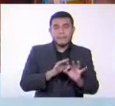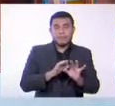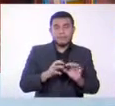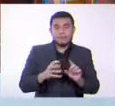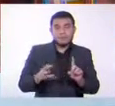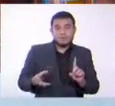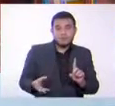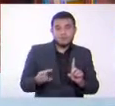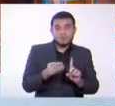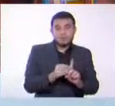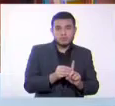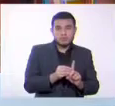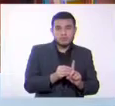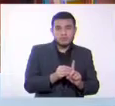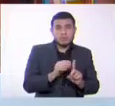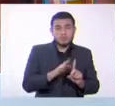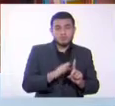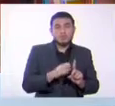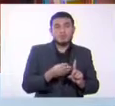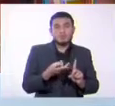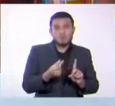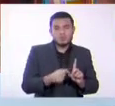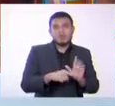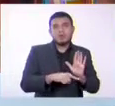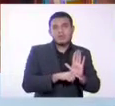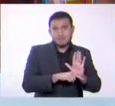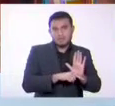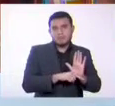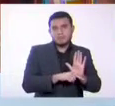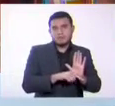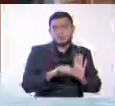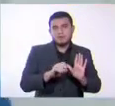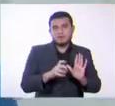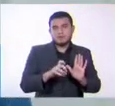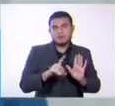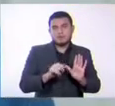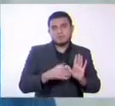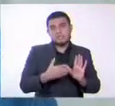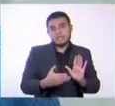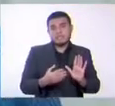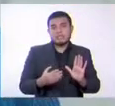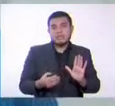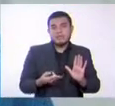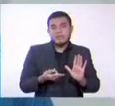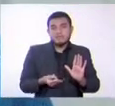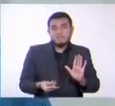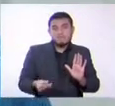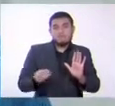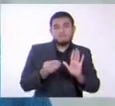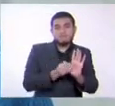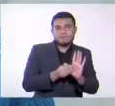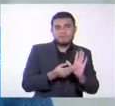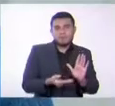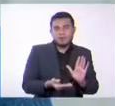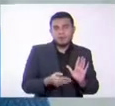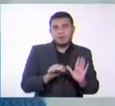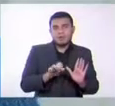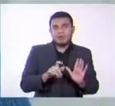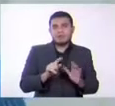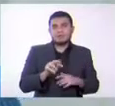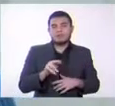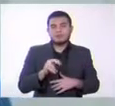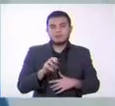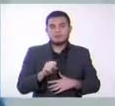su número de oxidación será negativo, ya que está ganando los electrones.